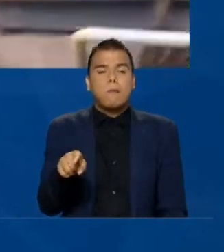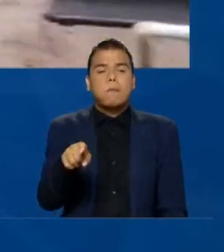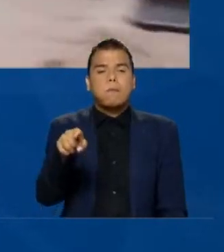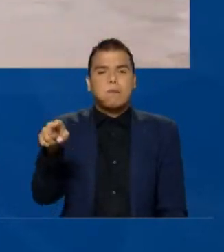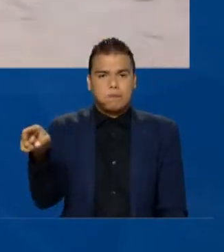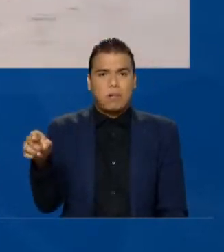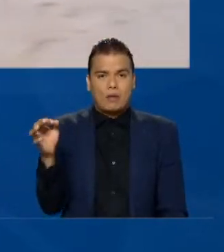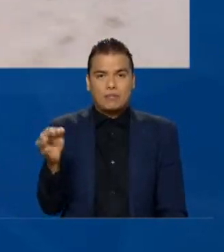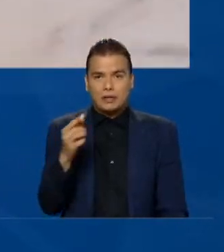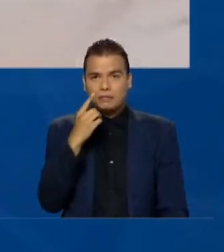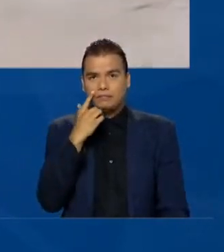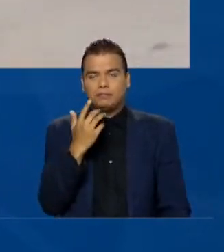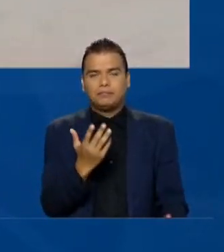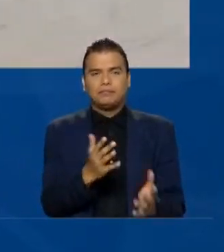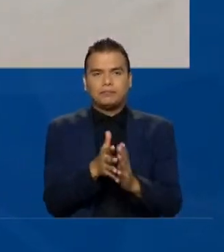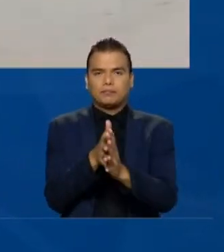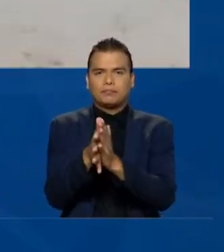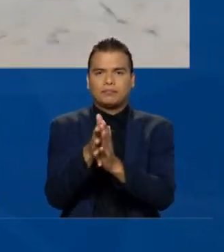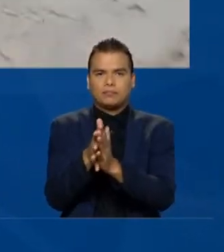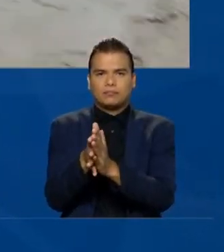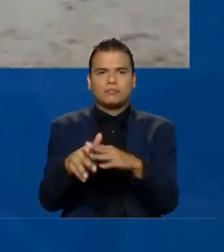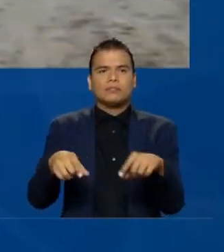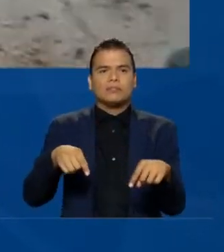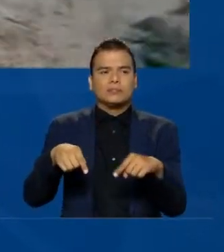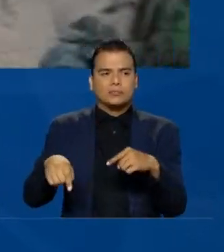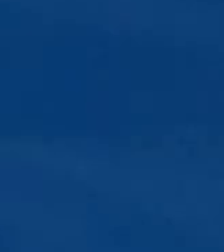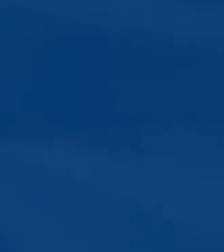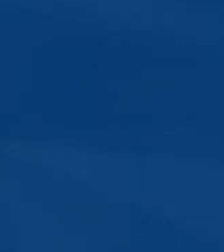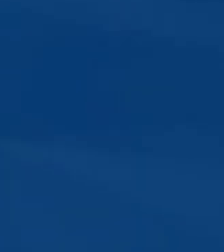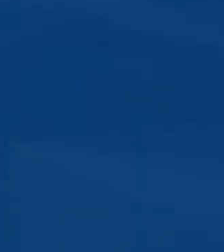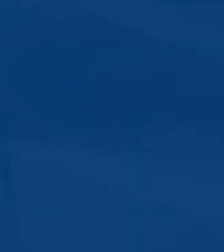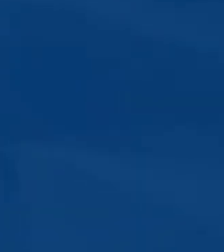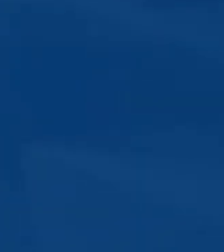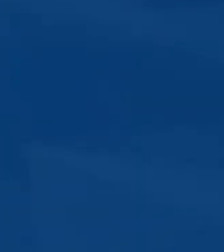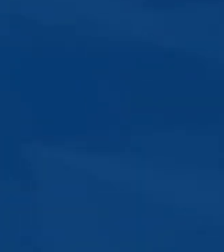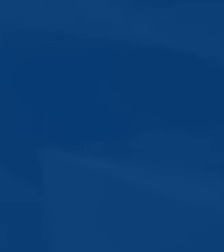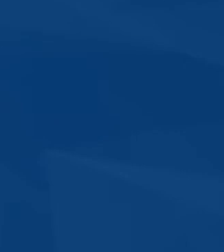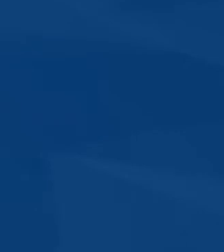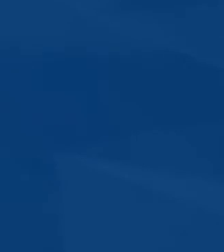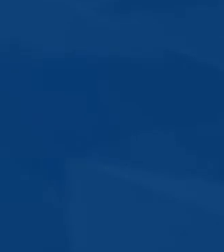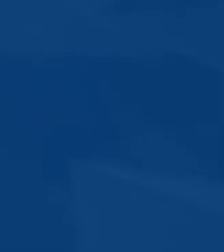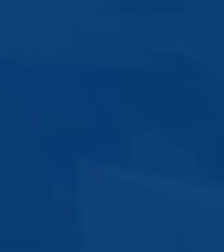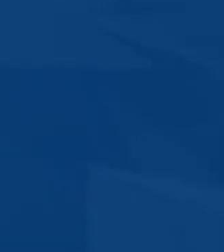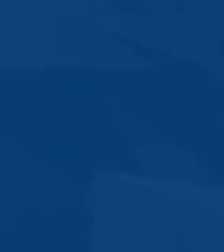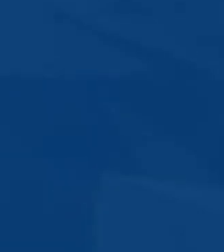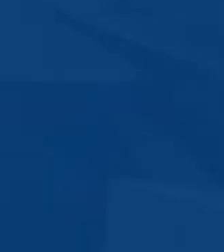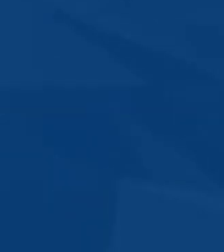el aumento en el caudal de este río.